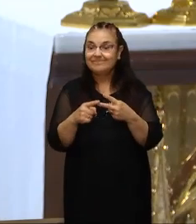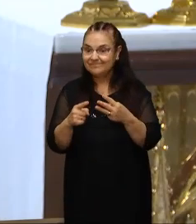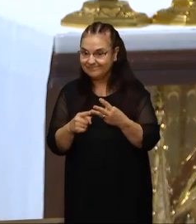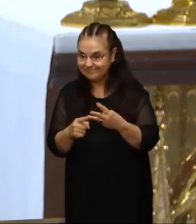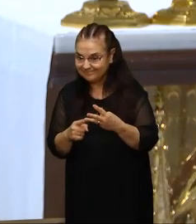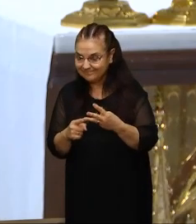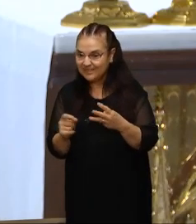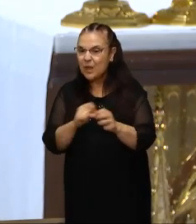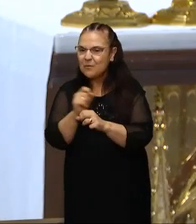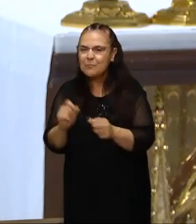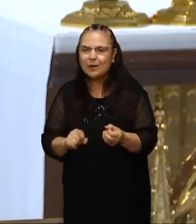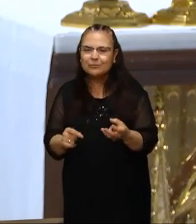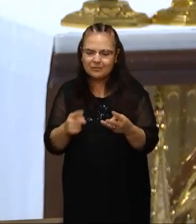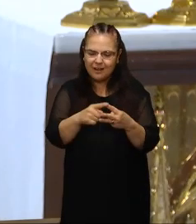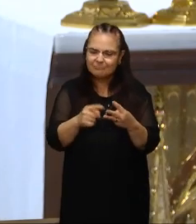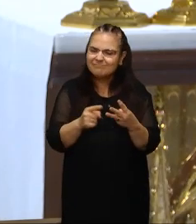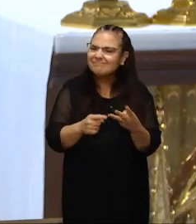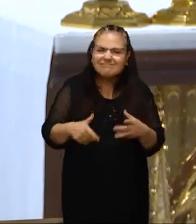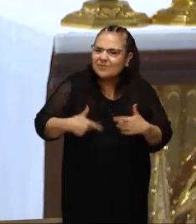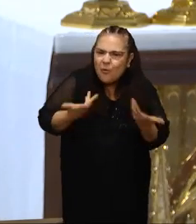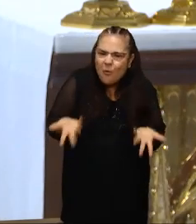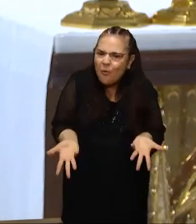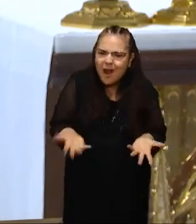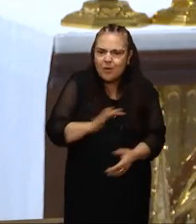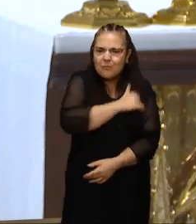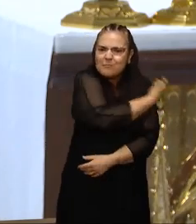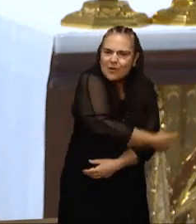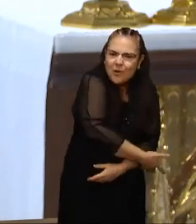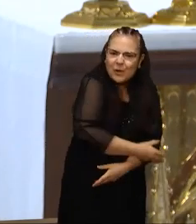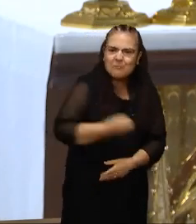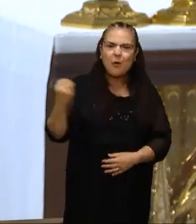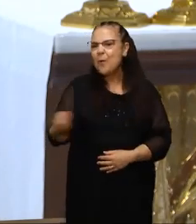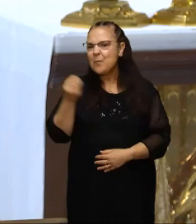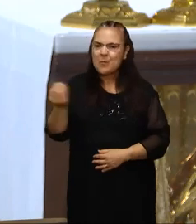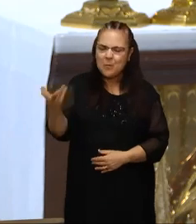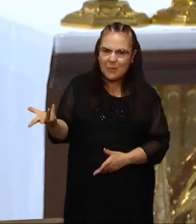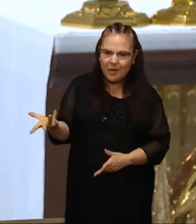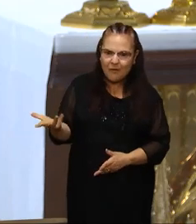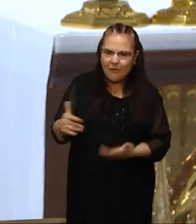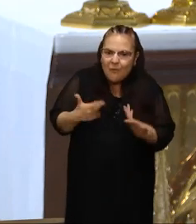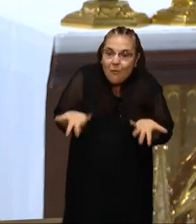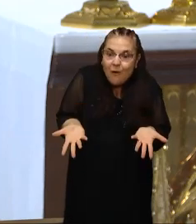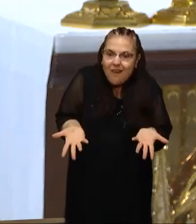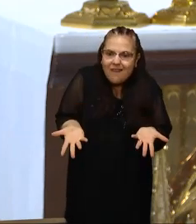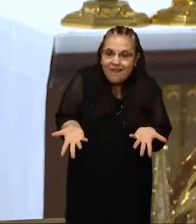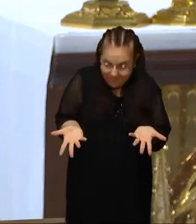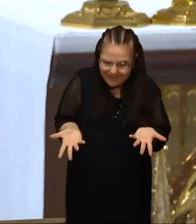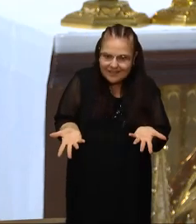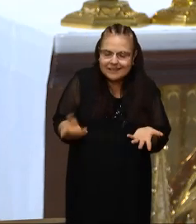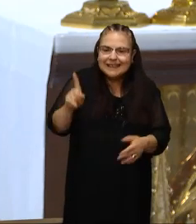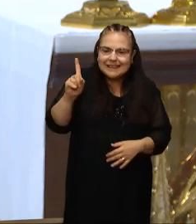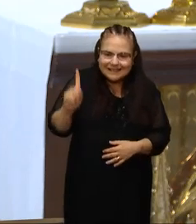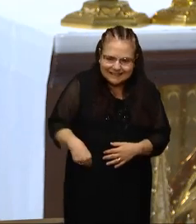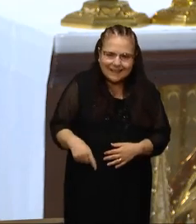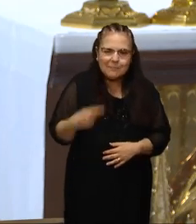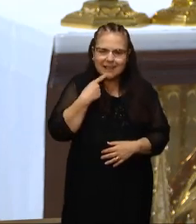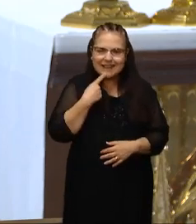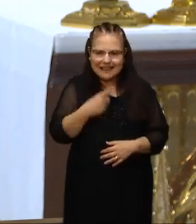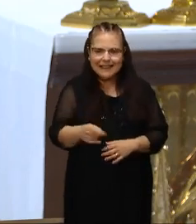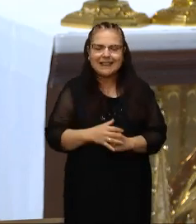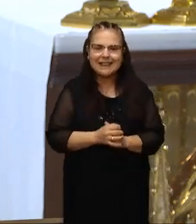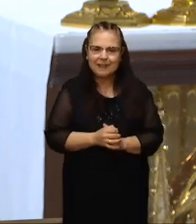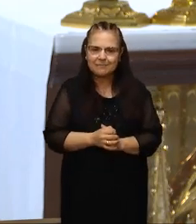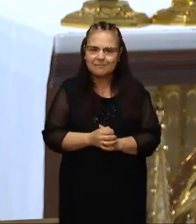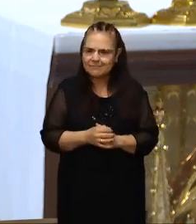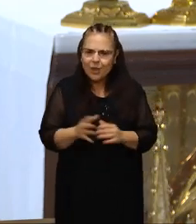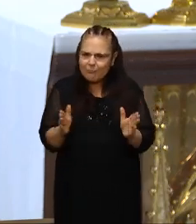que se portó como prójimo del que cayó en manos de los bandidos? Y finalmente le da dos recomendaciones